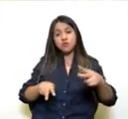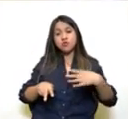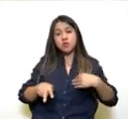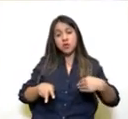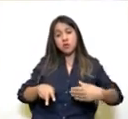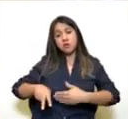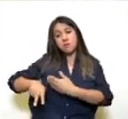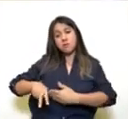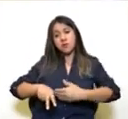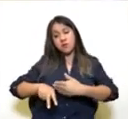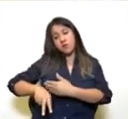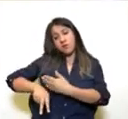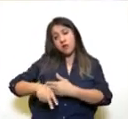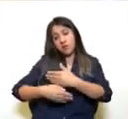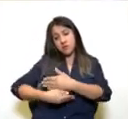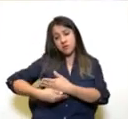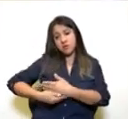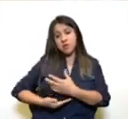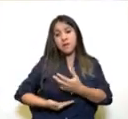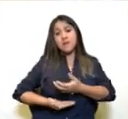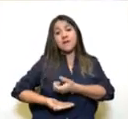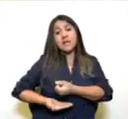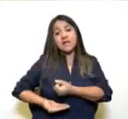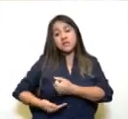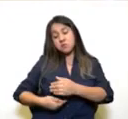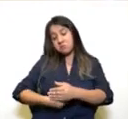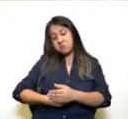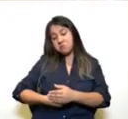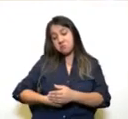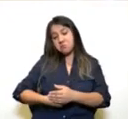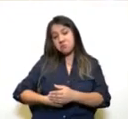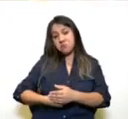en los brazos porque le estaba dando pecho